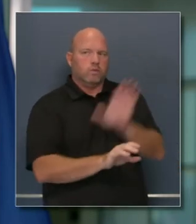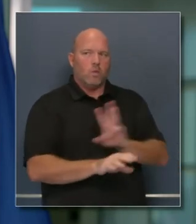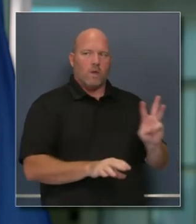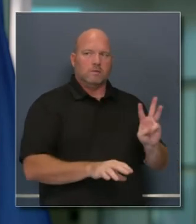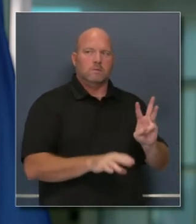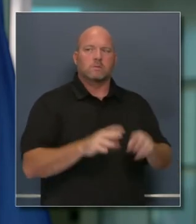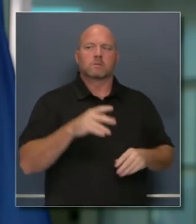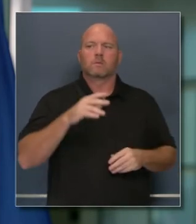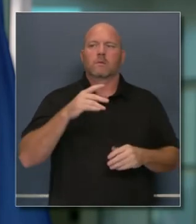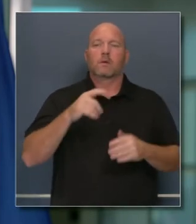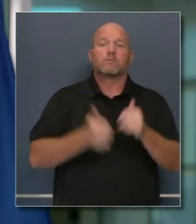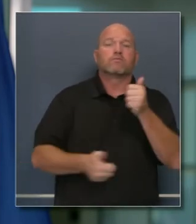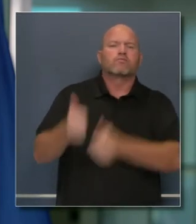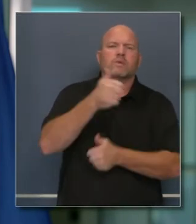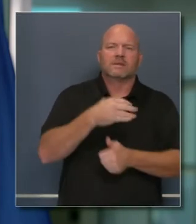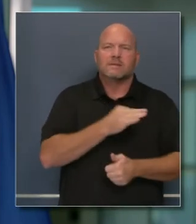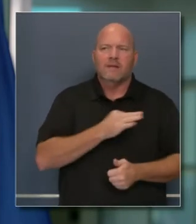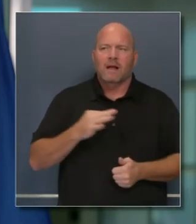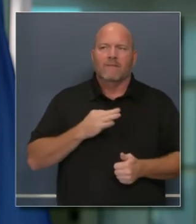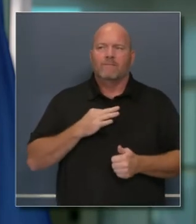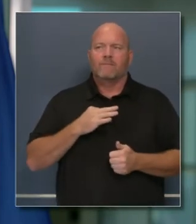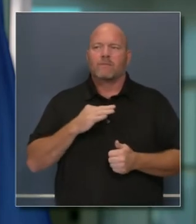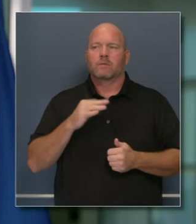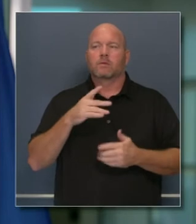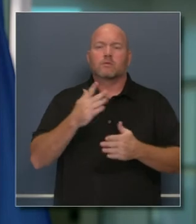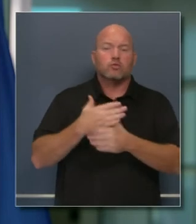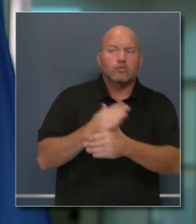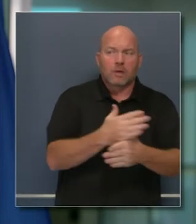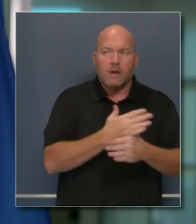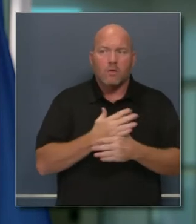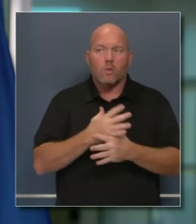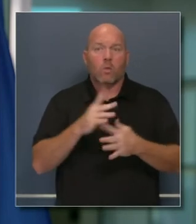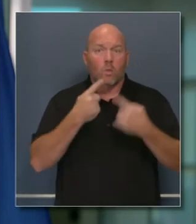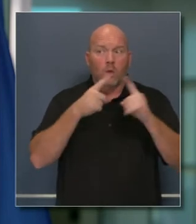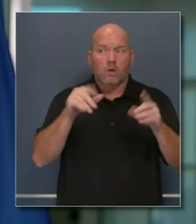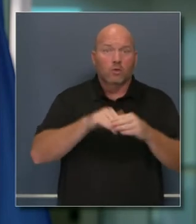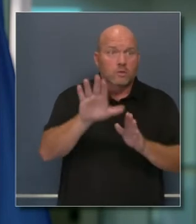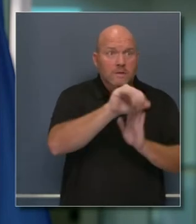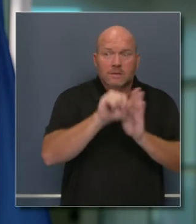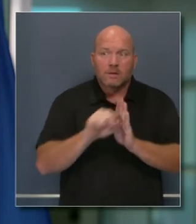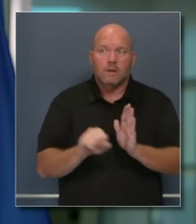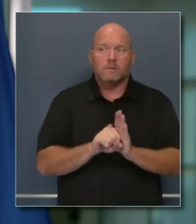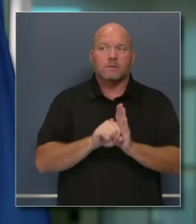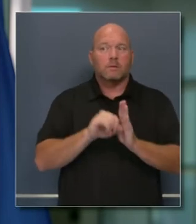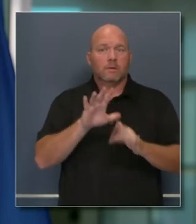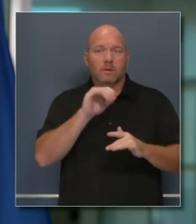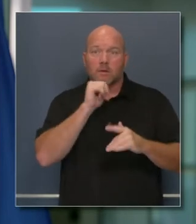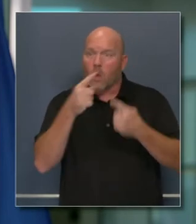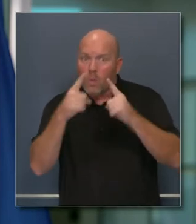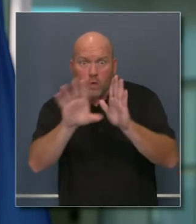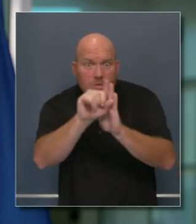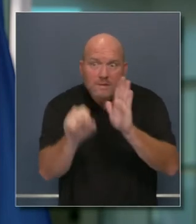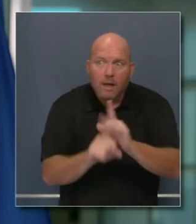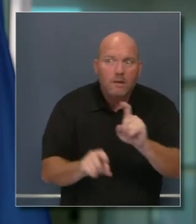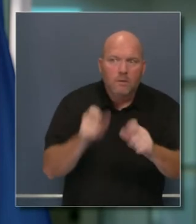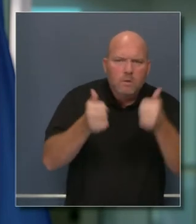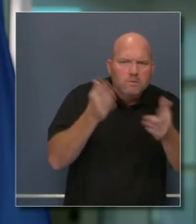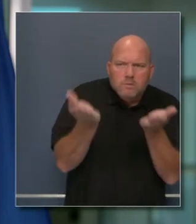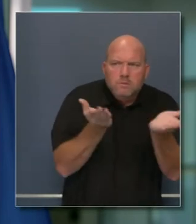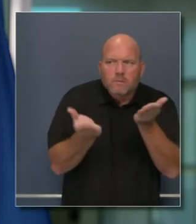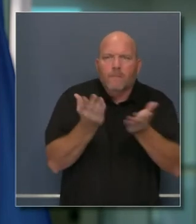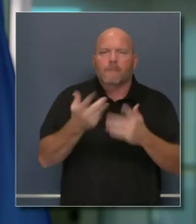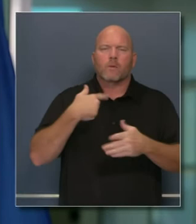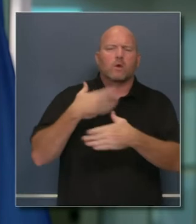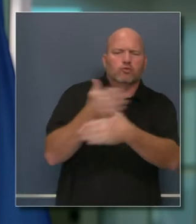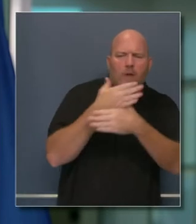incluyendo dos jefes de personal que comparten información constantemente de lo que ha funcionado en sus condados y lo que no ha funcionado en